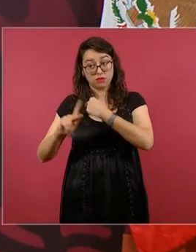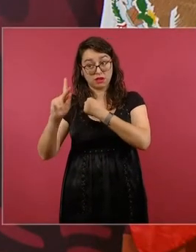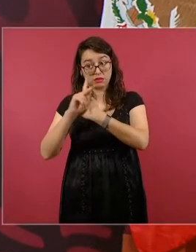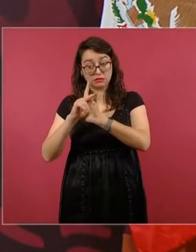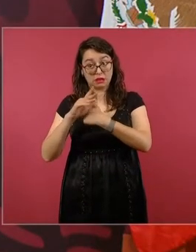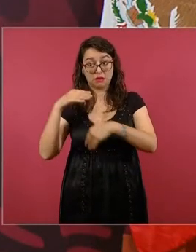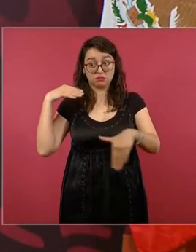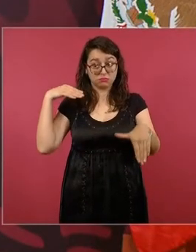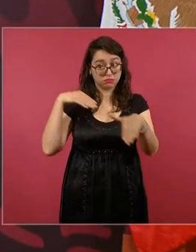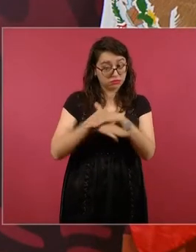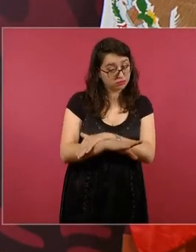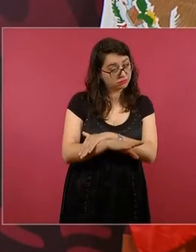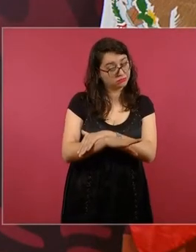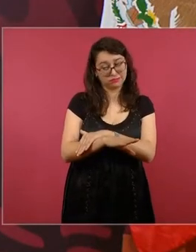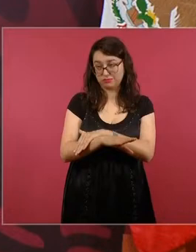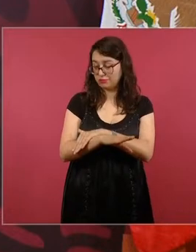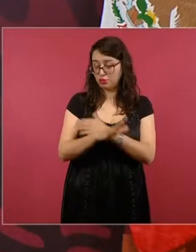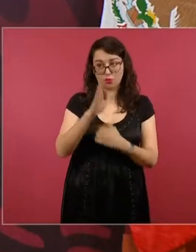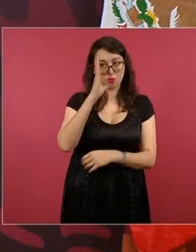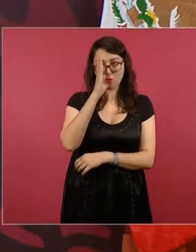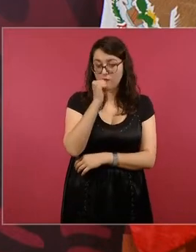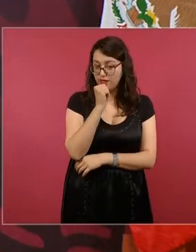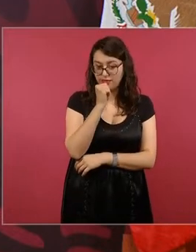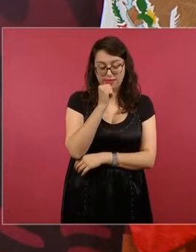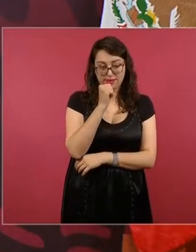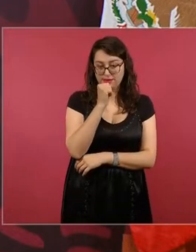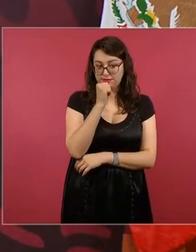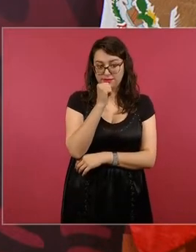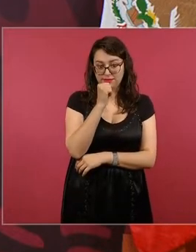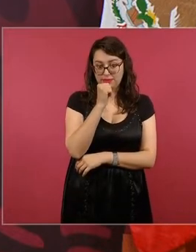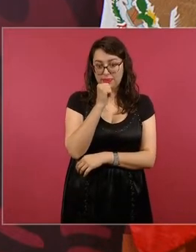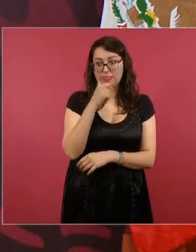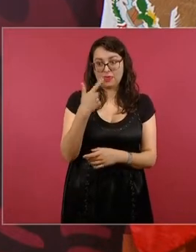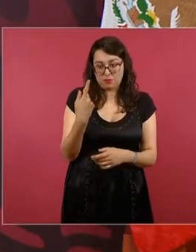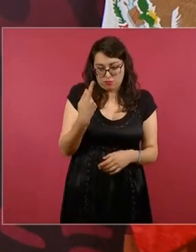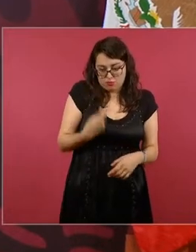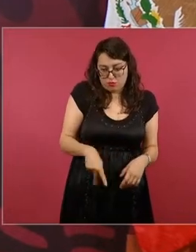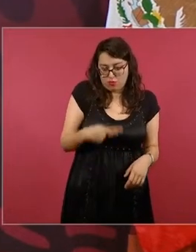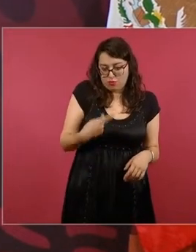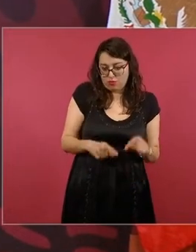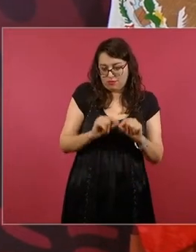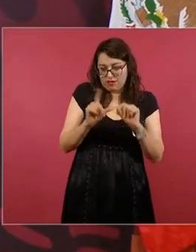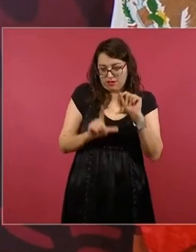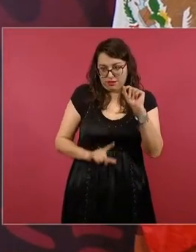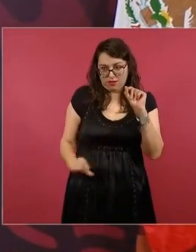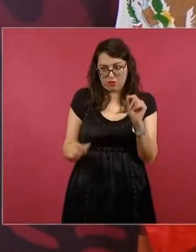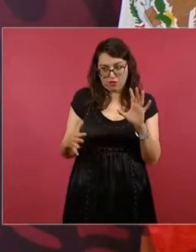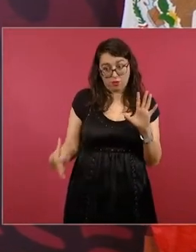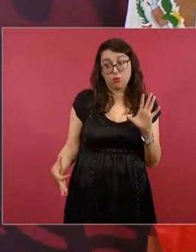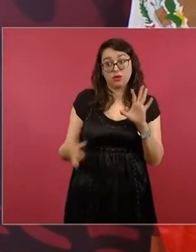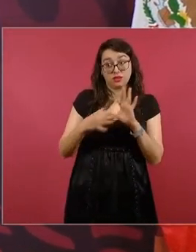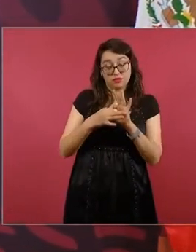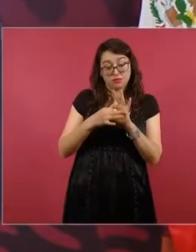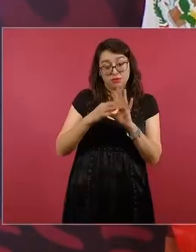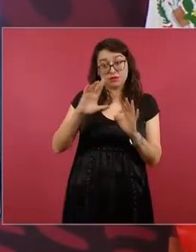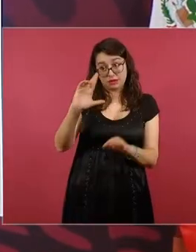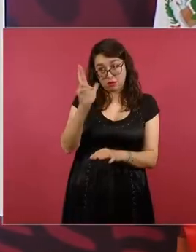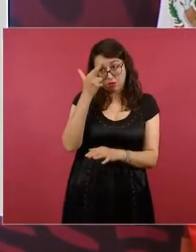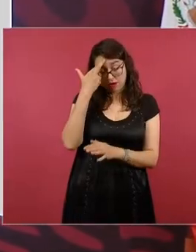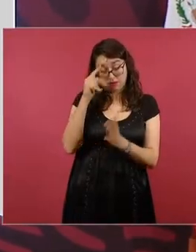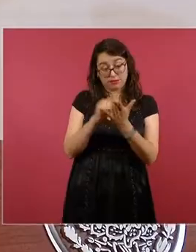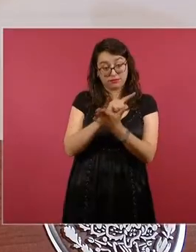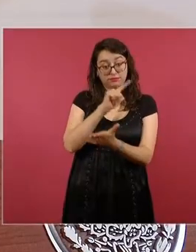que las embajadas sean como parte de nuestro territorio, en el caso